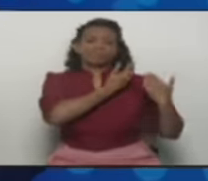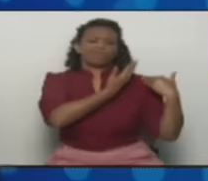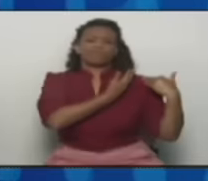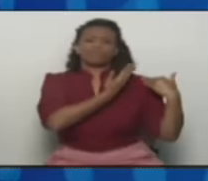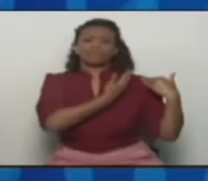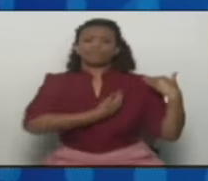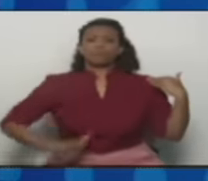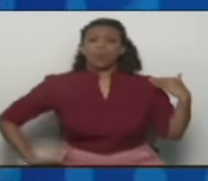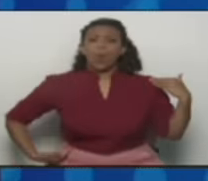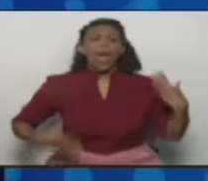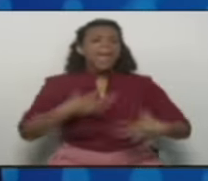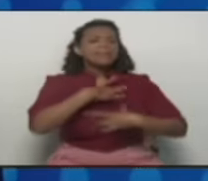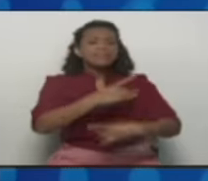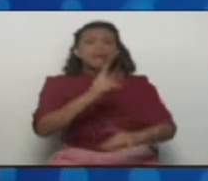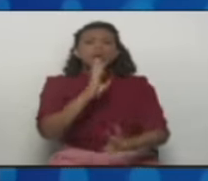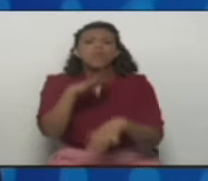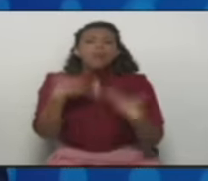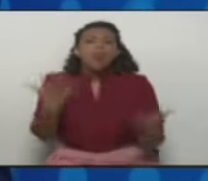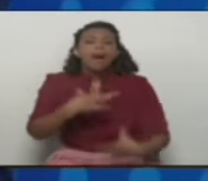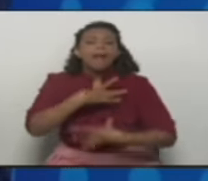¿A qué intereses responden?